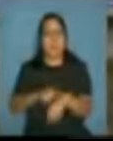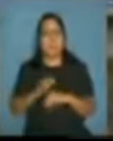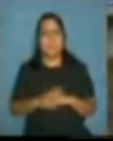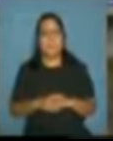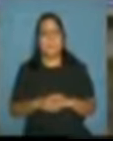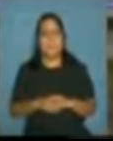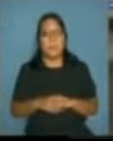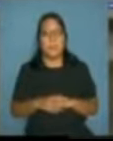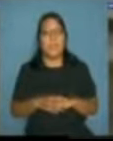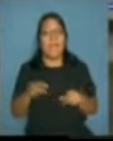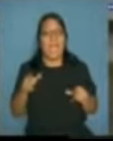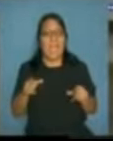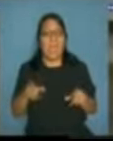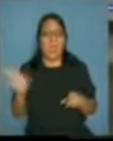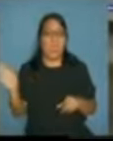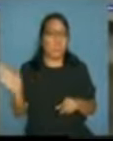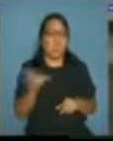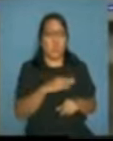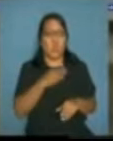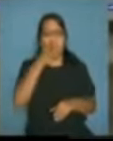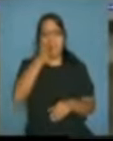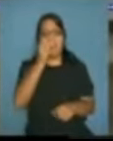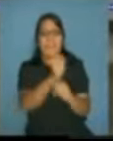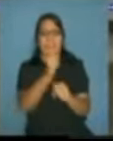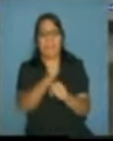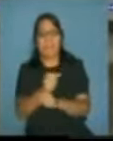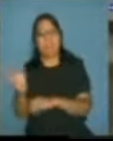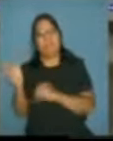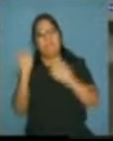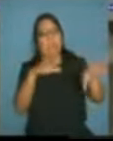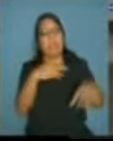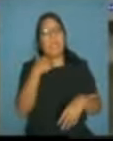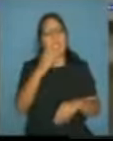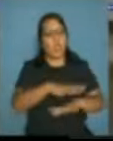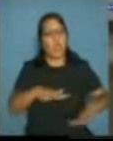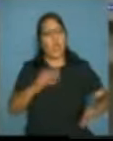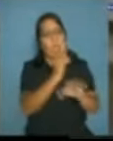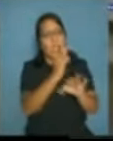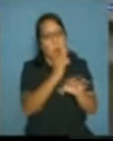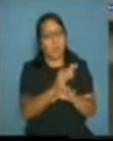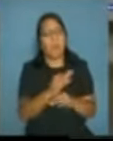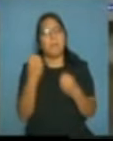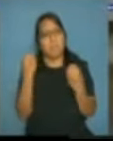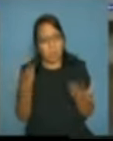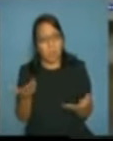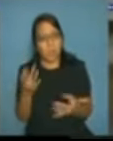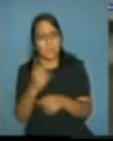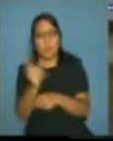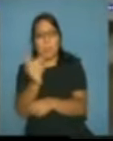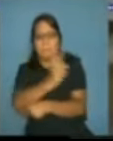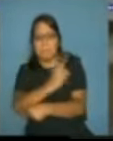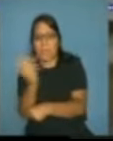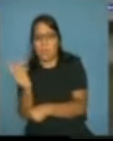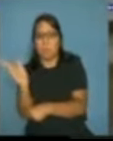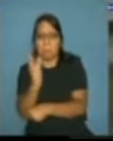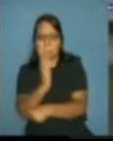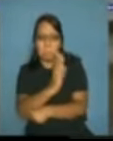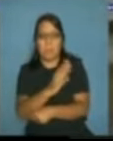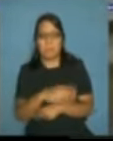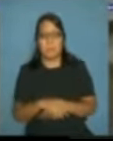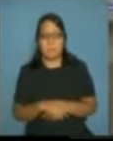todo el mundo va a trabajar, lleva a los chicos al colegio, por eso mantener las velocidades máximas,